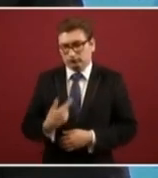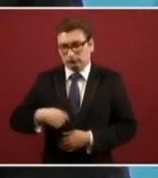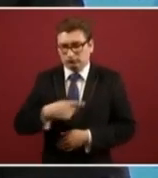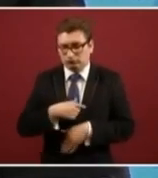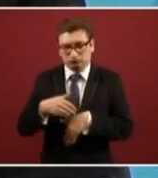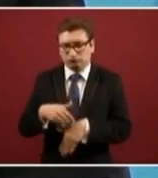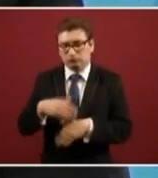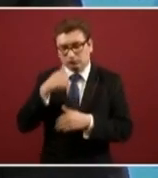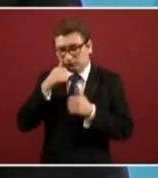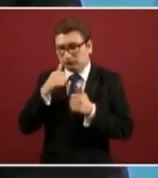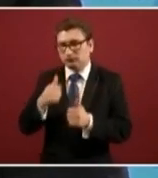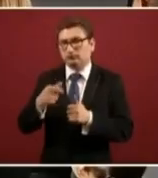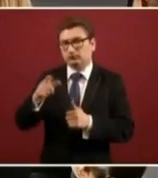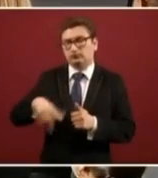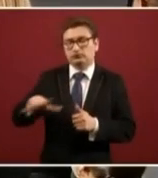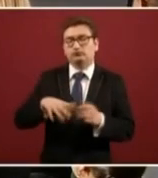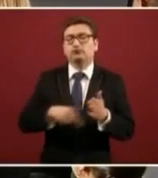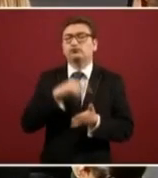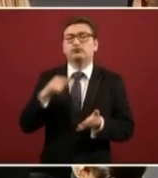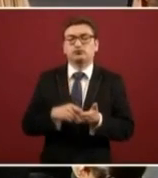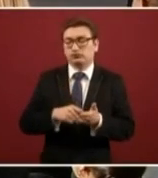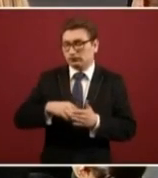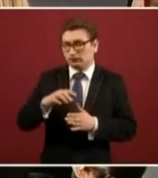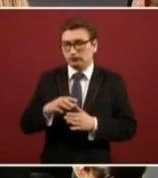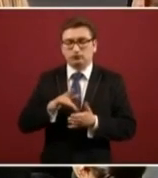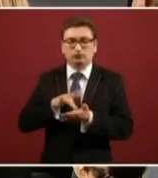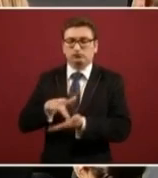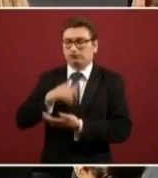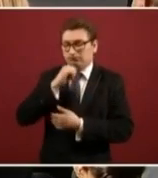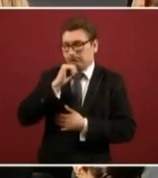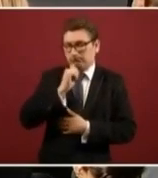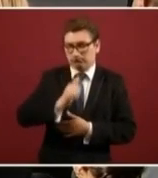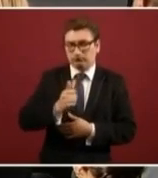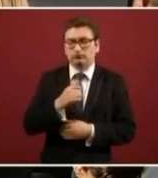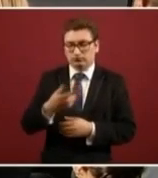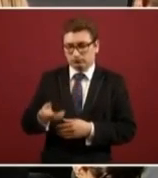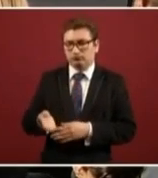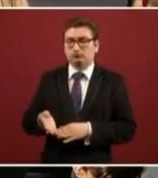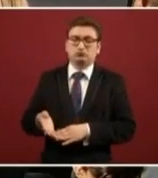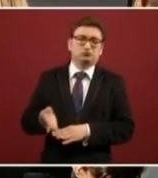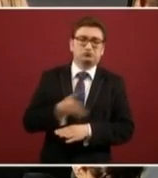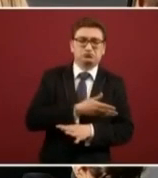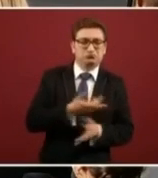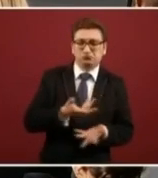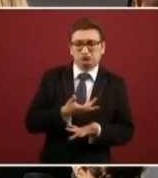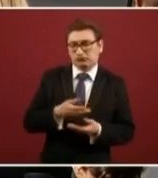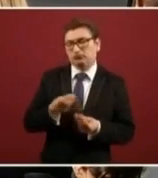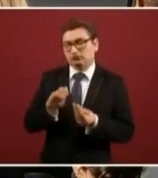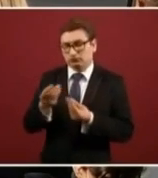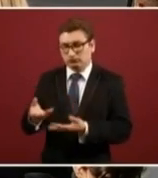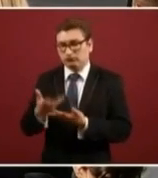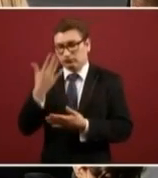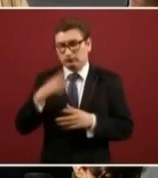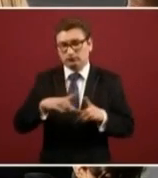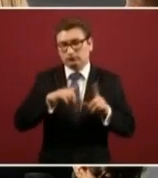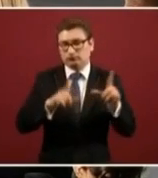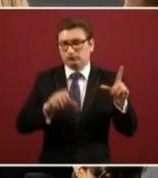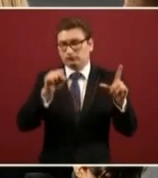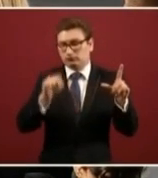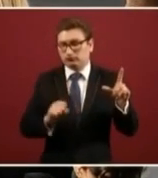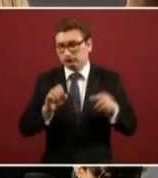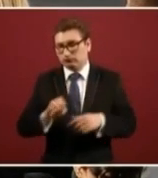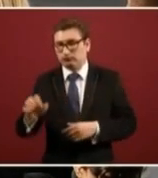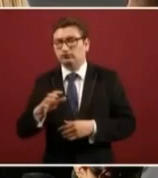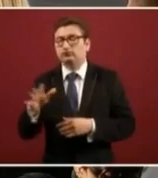las zonas más desprotegidas donde no se ha recibido apoyo con anterioridad, principalmente los estados del sur sureste, porque